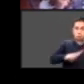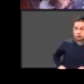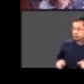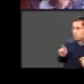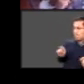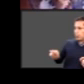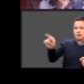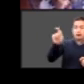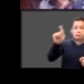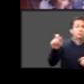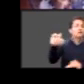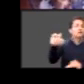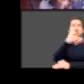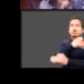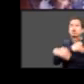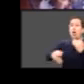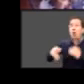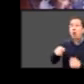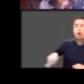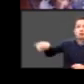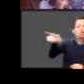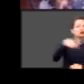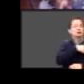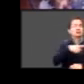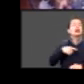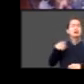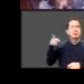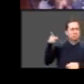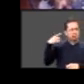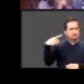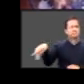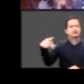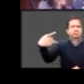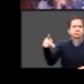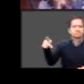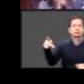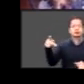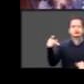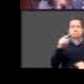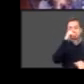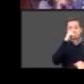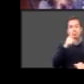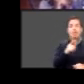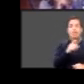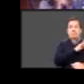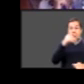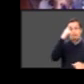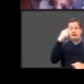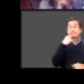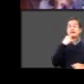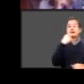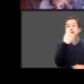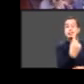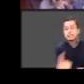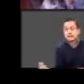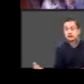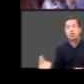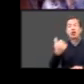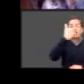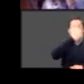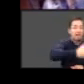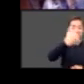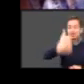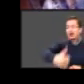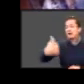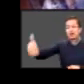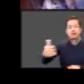intervenciones de la ruta tendrán la posibilidad de a cada niño y a cada niña en cada municipio